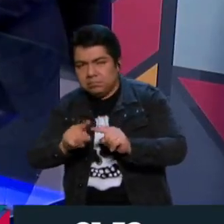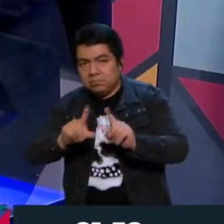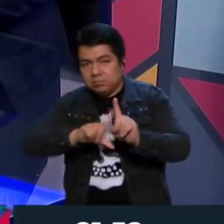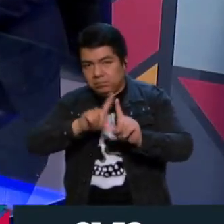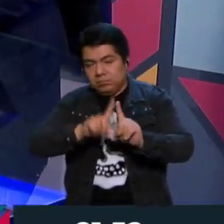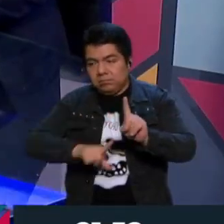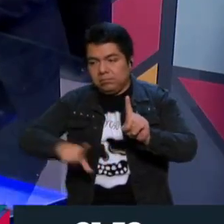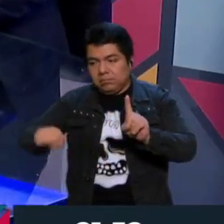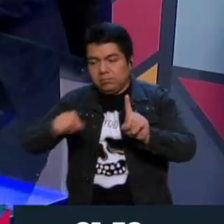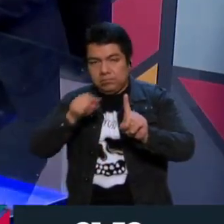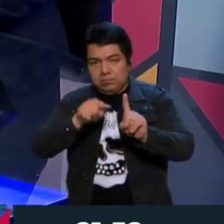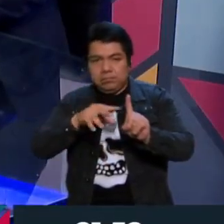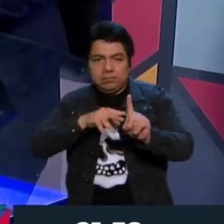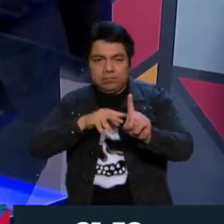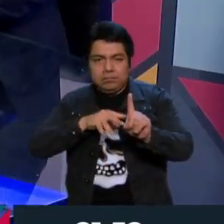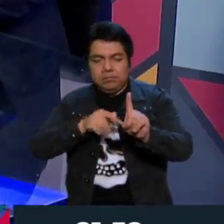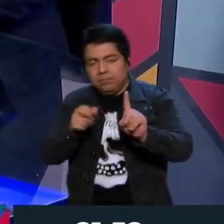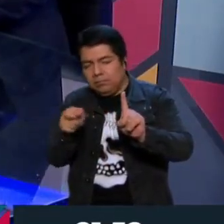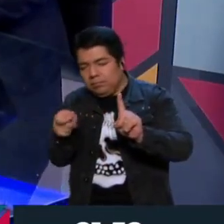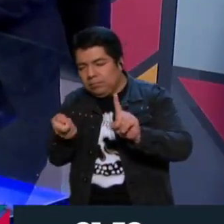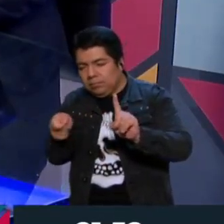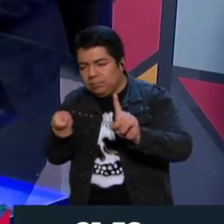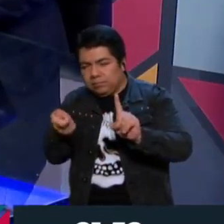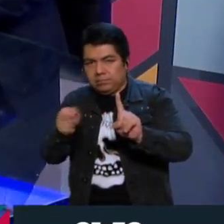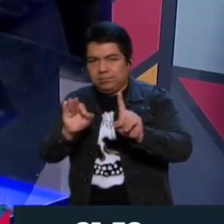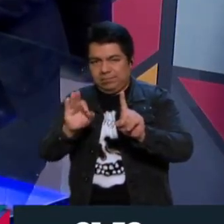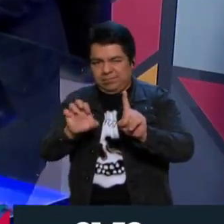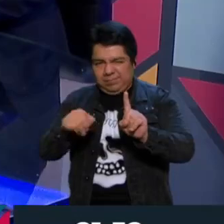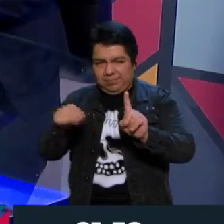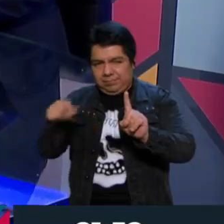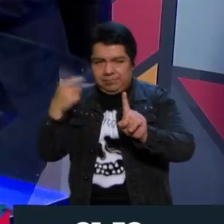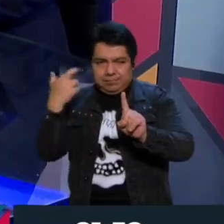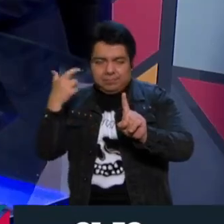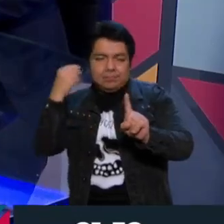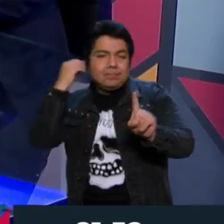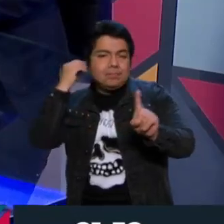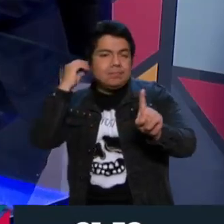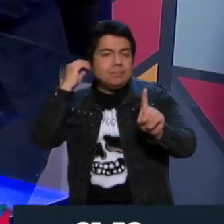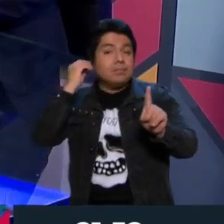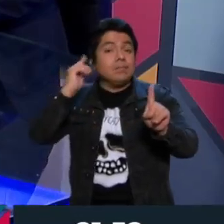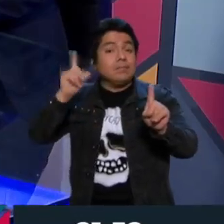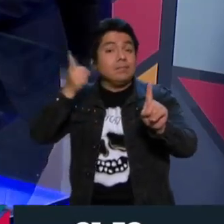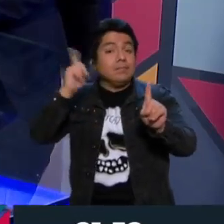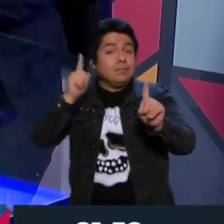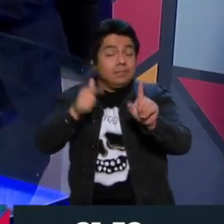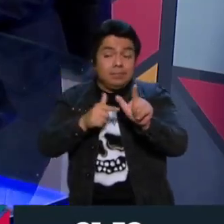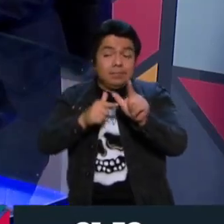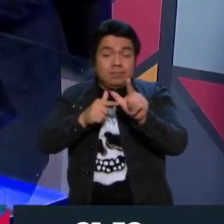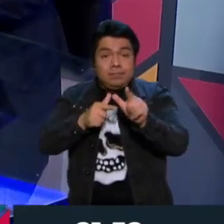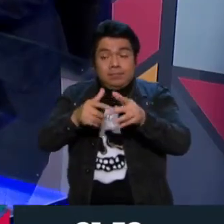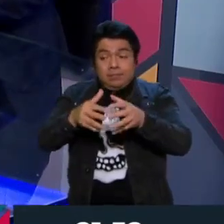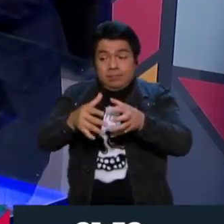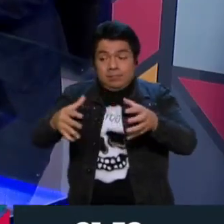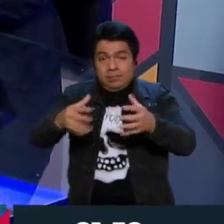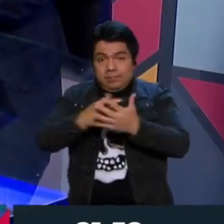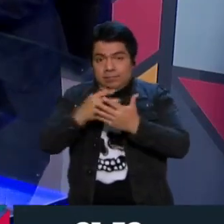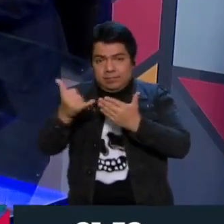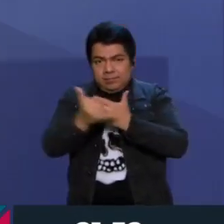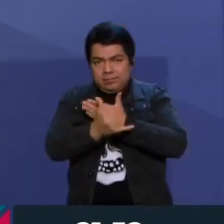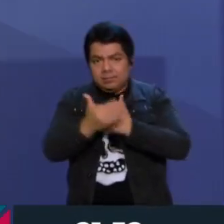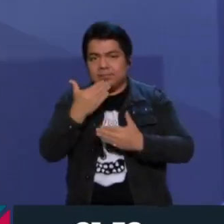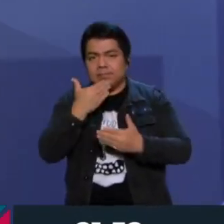país tiene varias frecuencias, ¿no? Y que esperemos siga creciendo, un proyecto muy encomiable